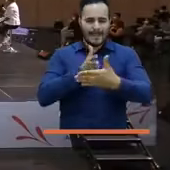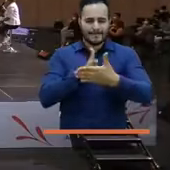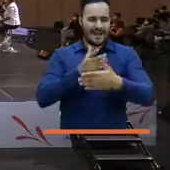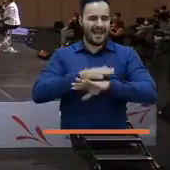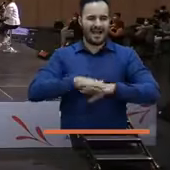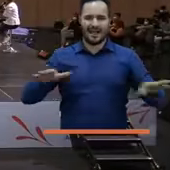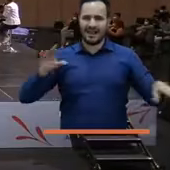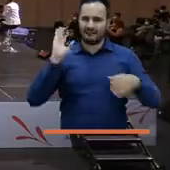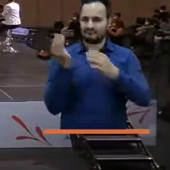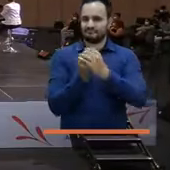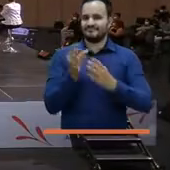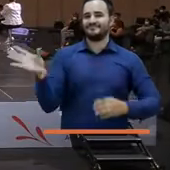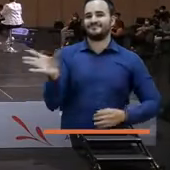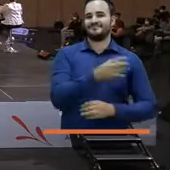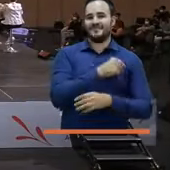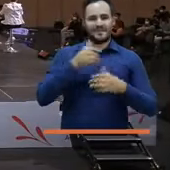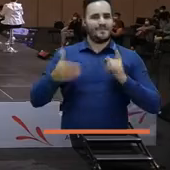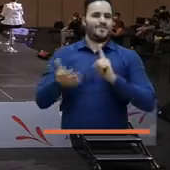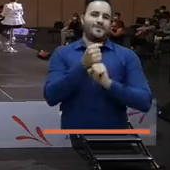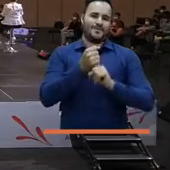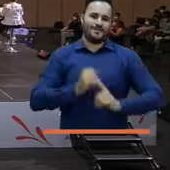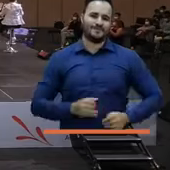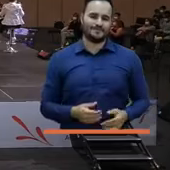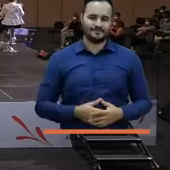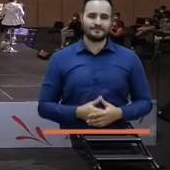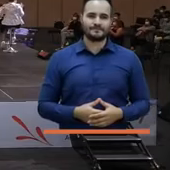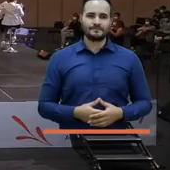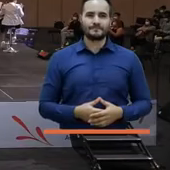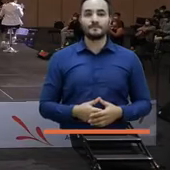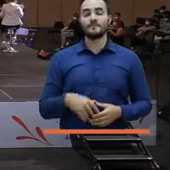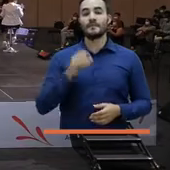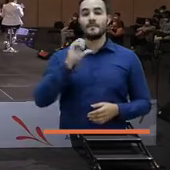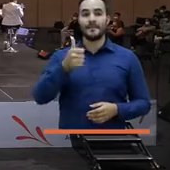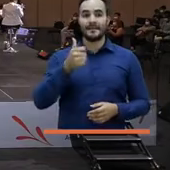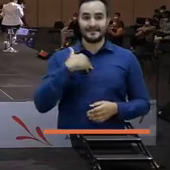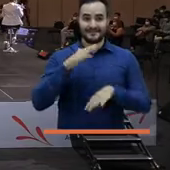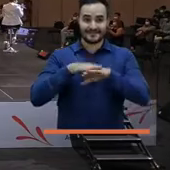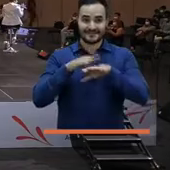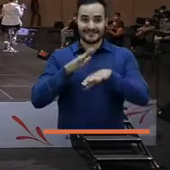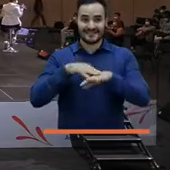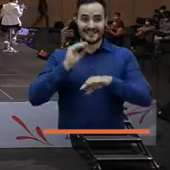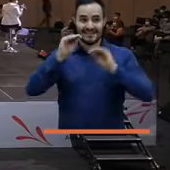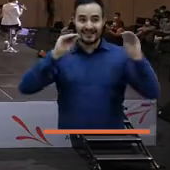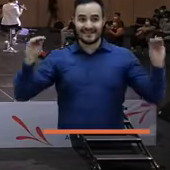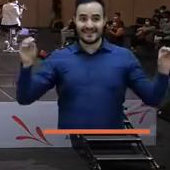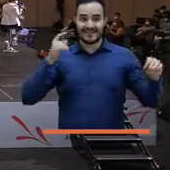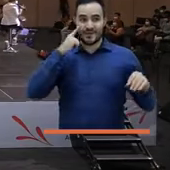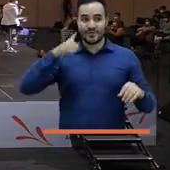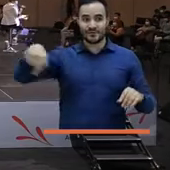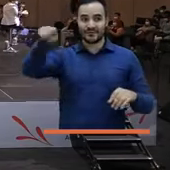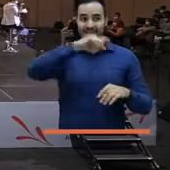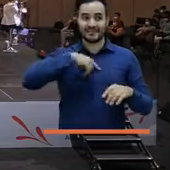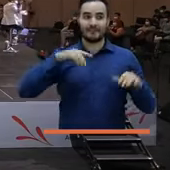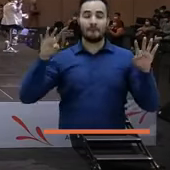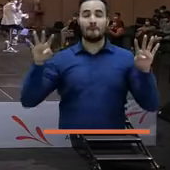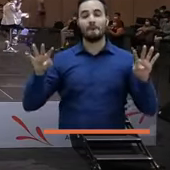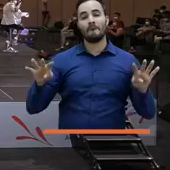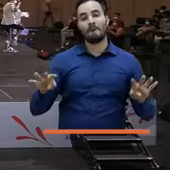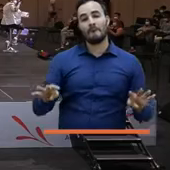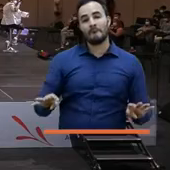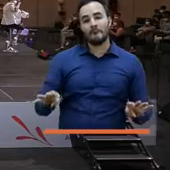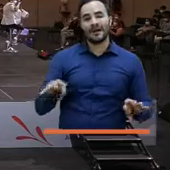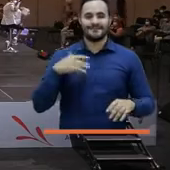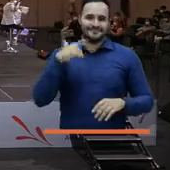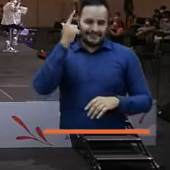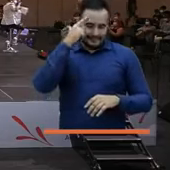de muchas granas yo quiero invitarles a ustedes para que nos hagan aburrirse porque estar en la moderación es bueno porque ahí está el